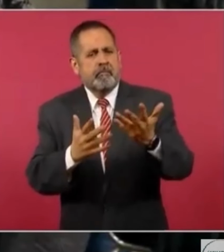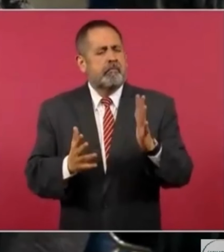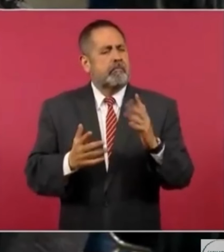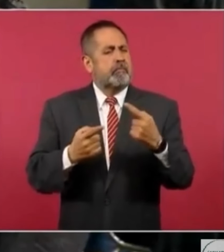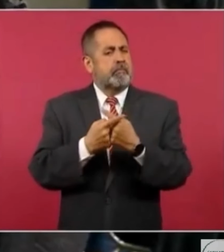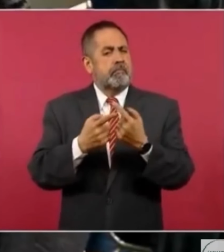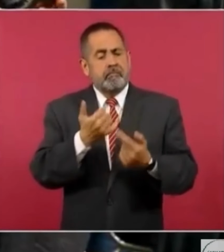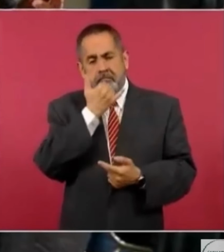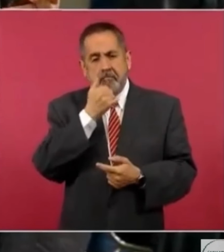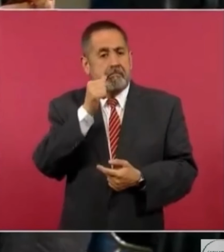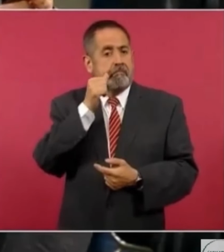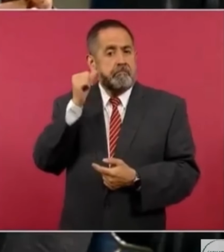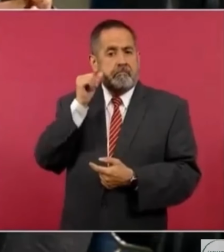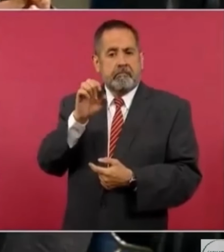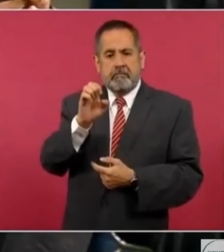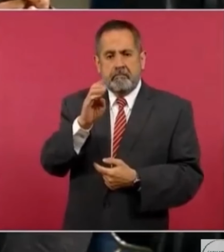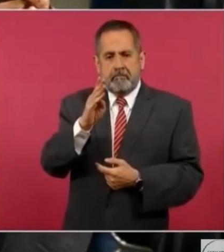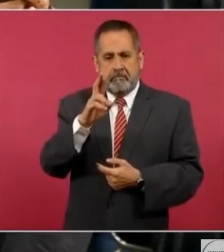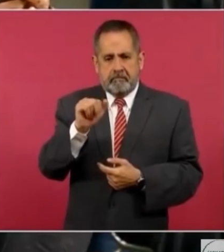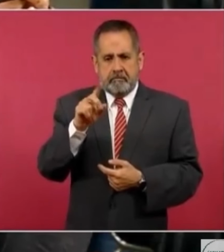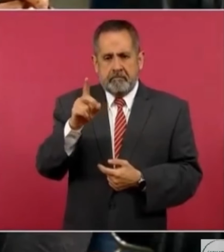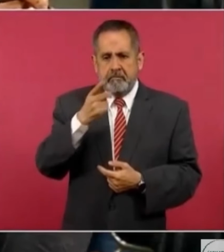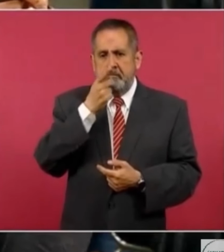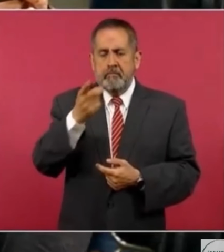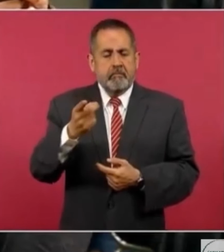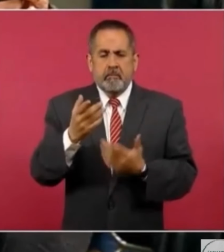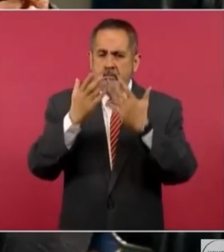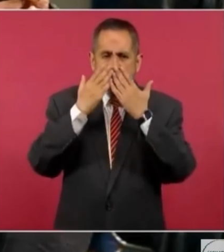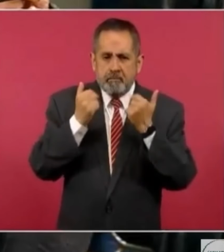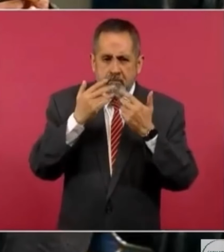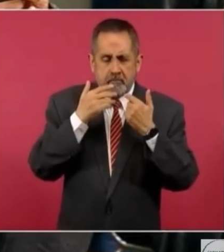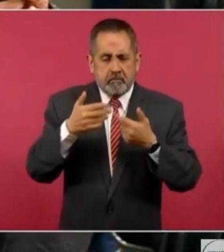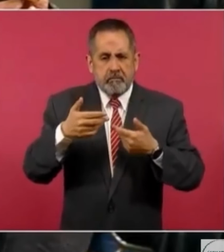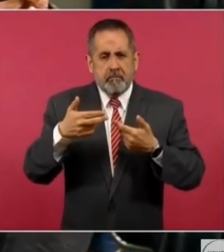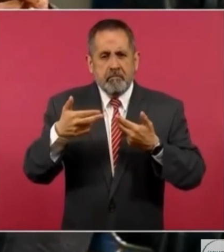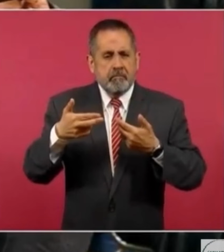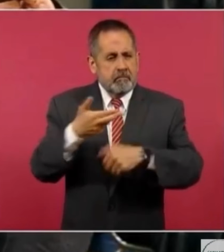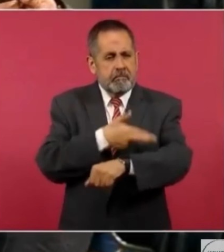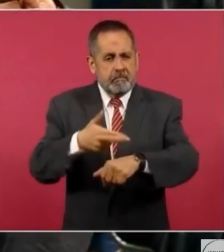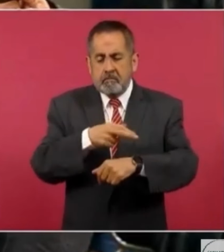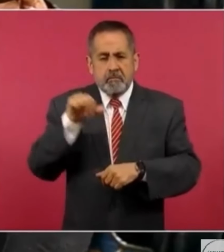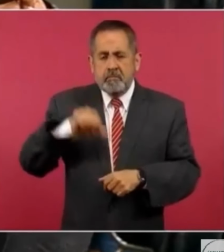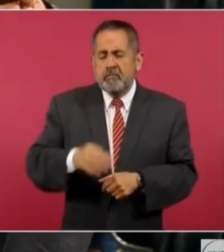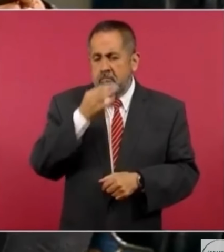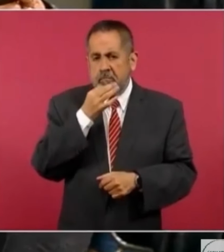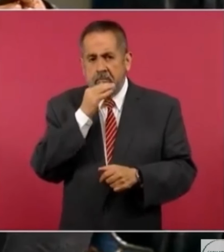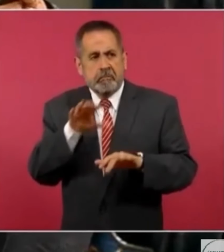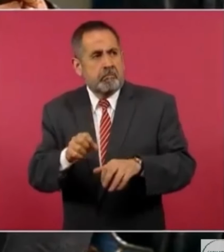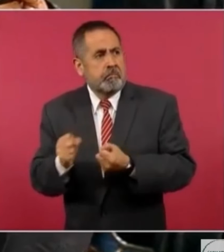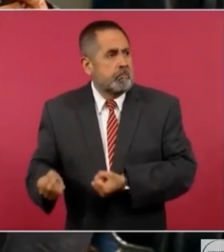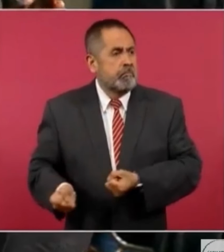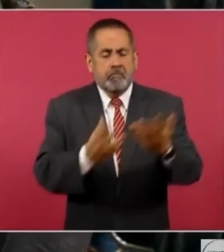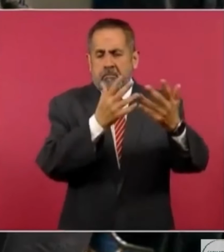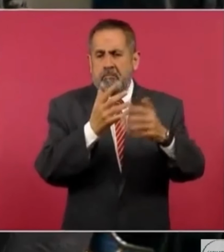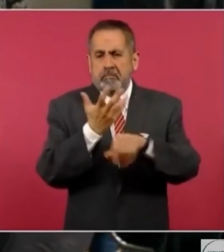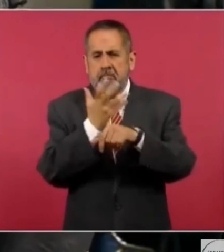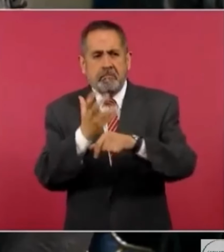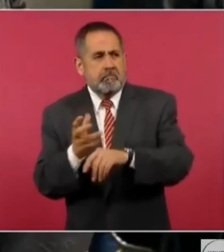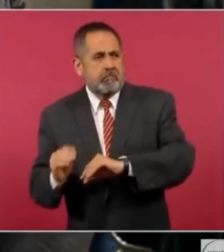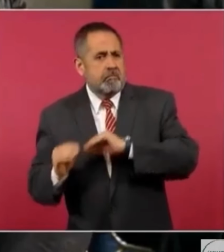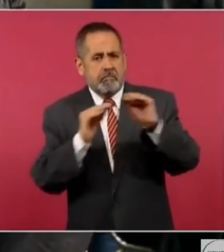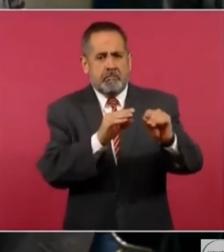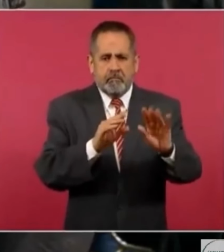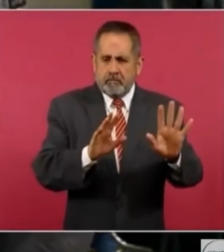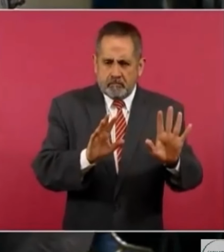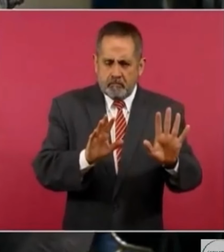ayer el canciller Ebrard mencionaba que no hay un proceso fast track para ya extraditar a Ovidio a la brevedad, sino